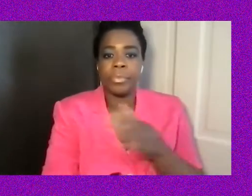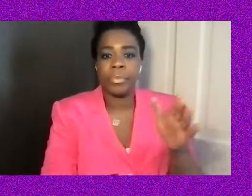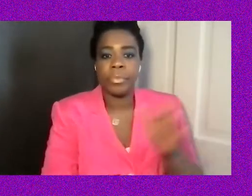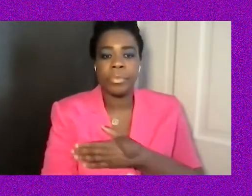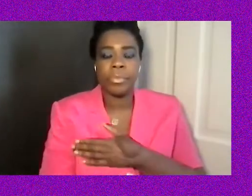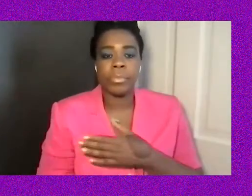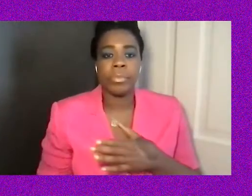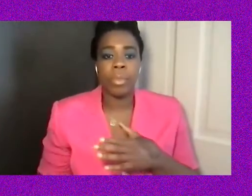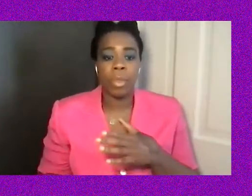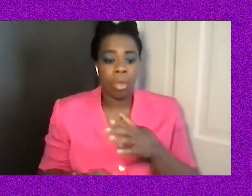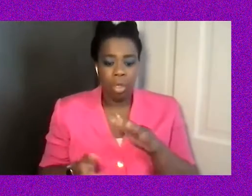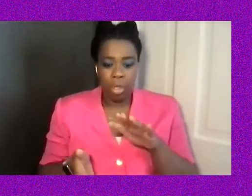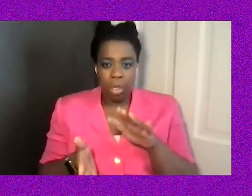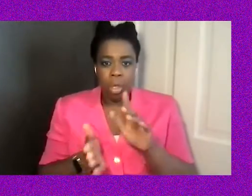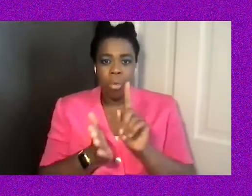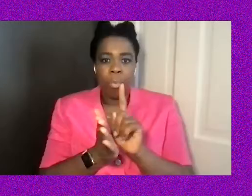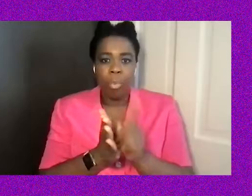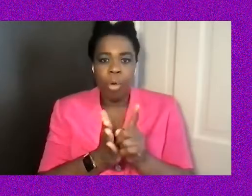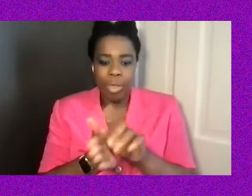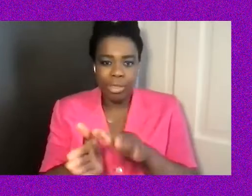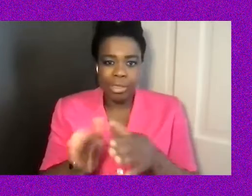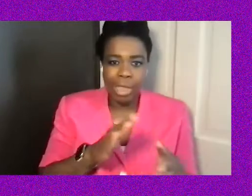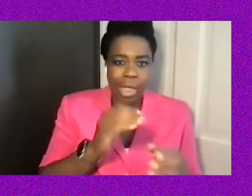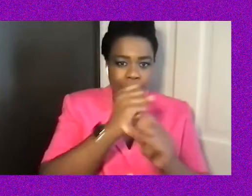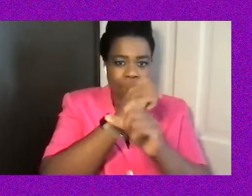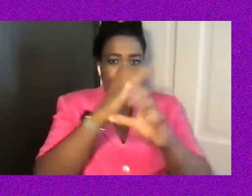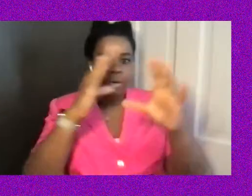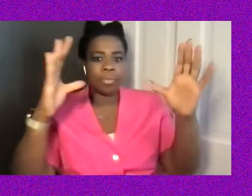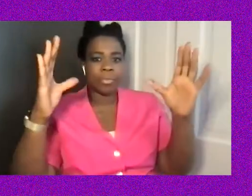Dying moments reimagined.